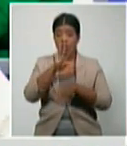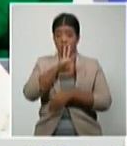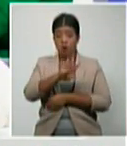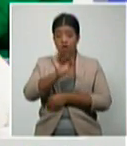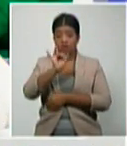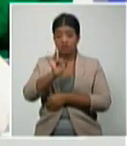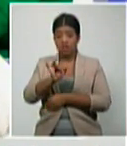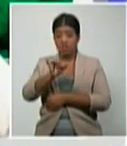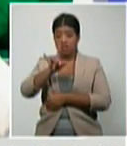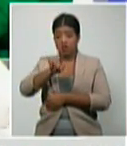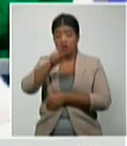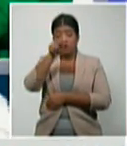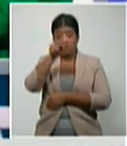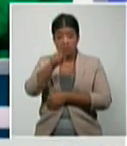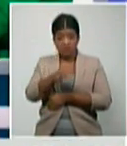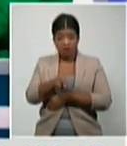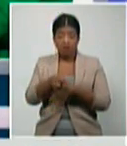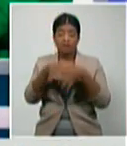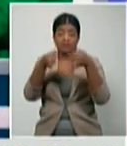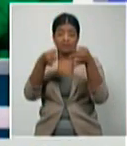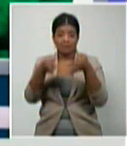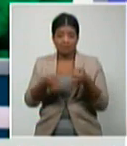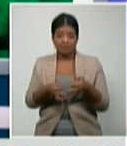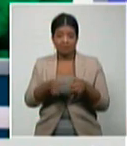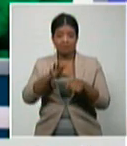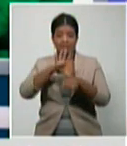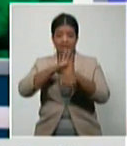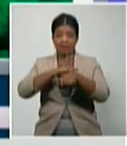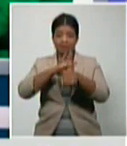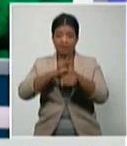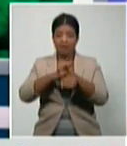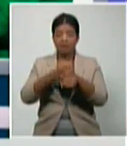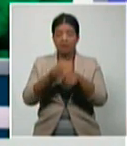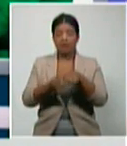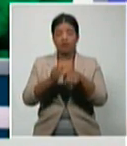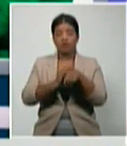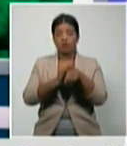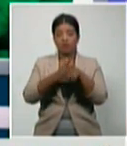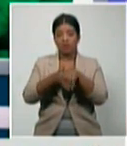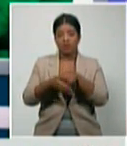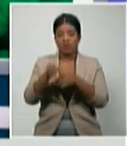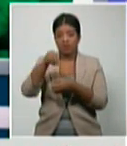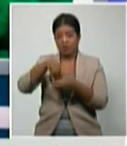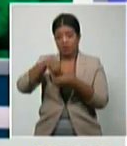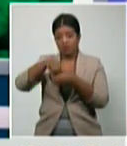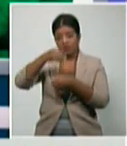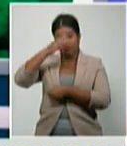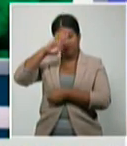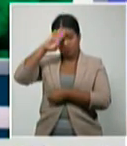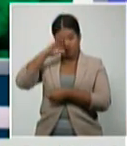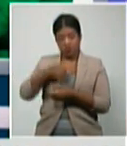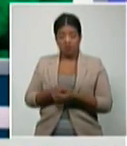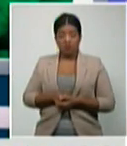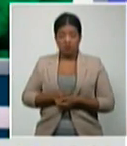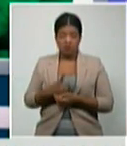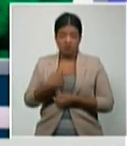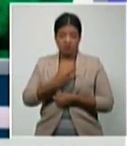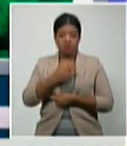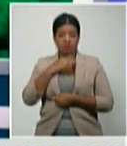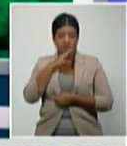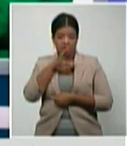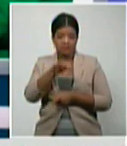13.479 pacientes que se han diagnosticado con la enfermedad en nuestro país, como dijimos